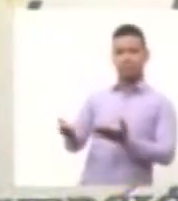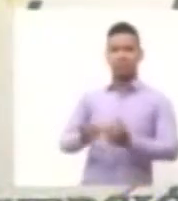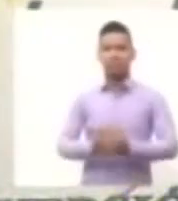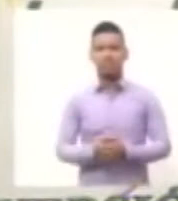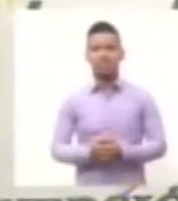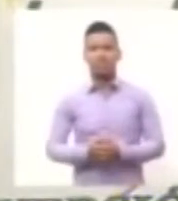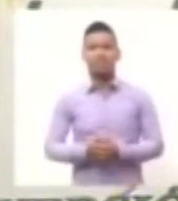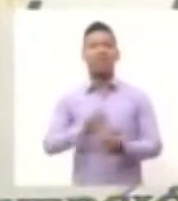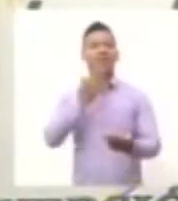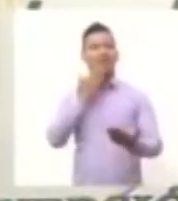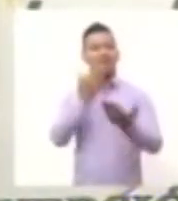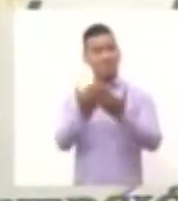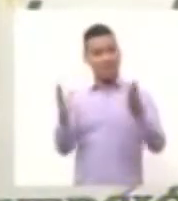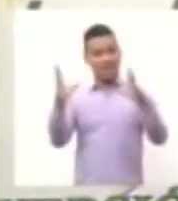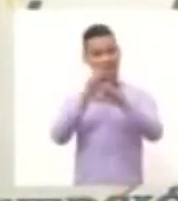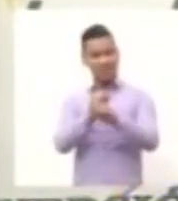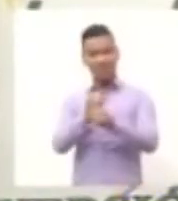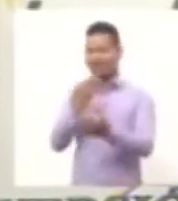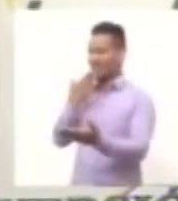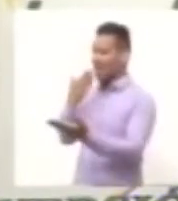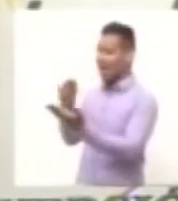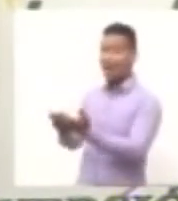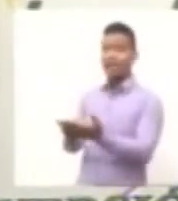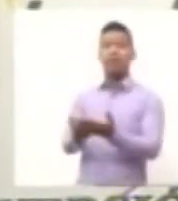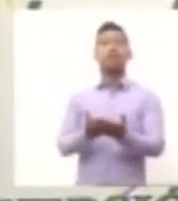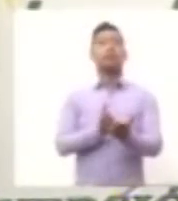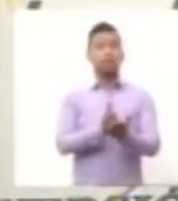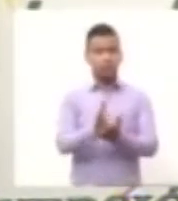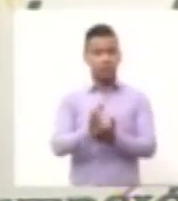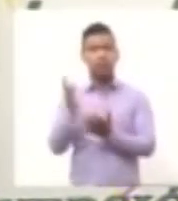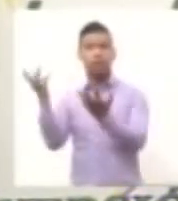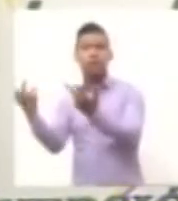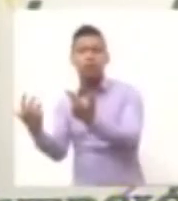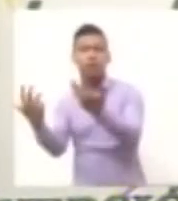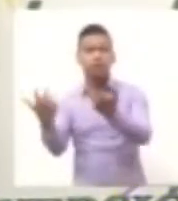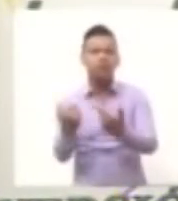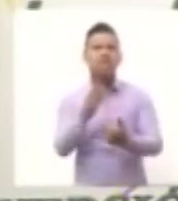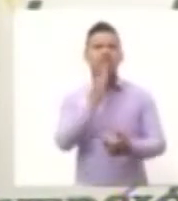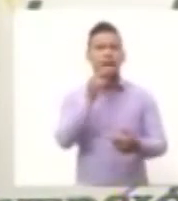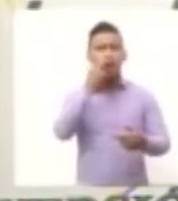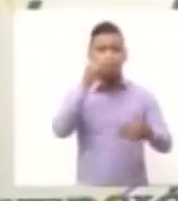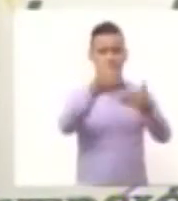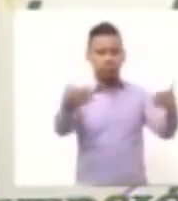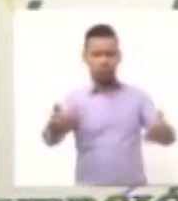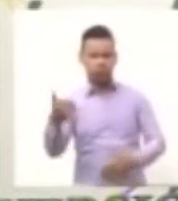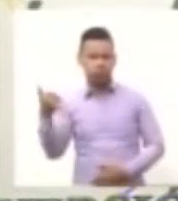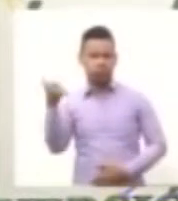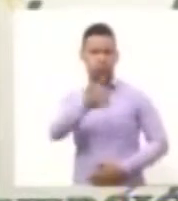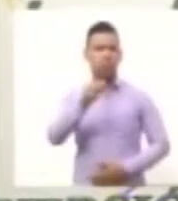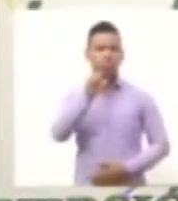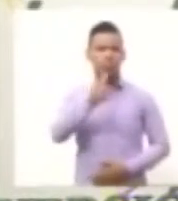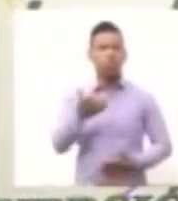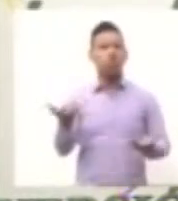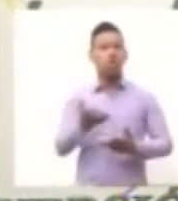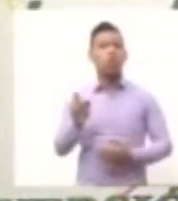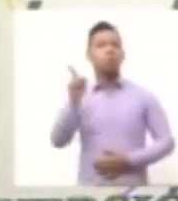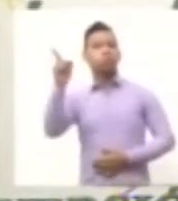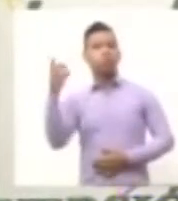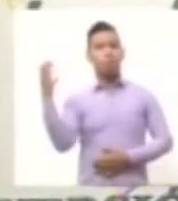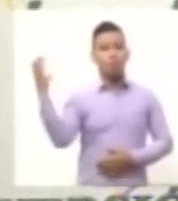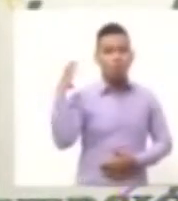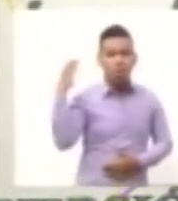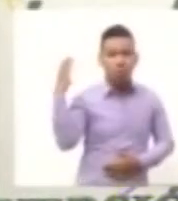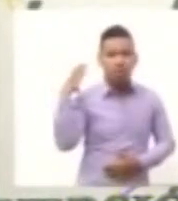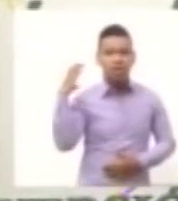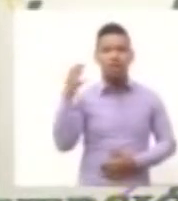y televidentes. Muy buenas noches. Y se siguen conociendo más casos de abuso sexual a niños. En las últimas horas, en pleno centro de Montería, fue capturado un